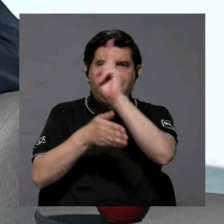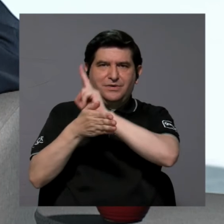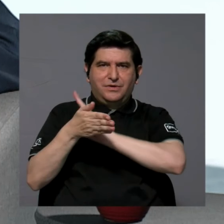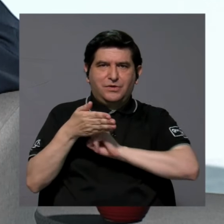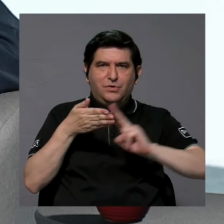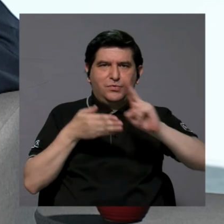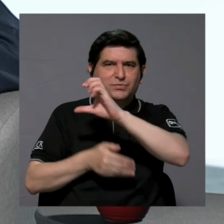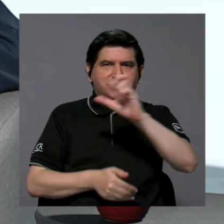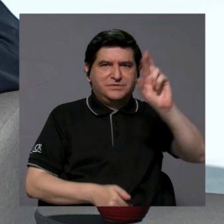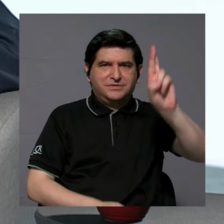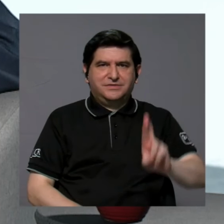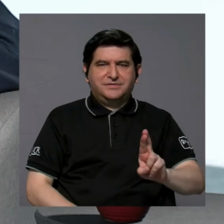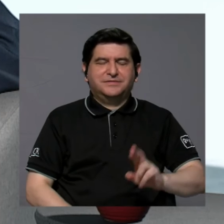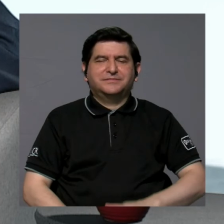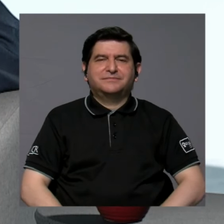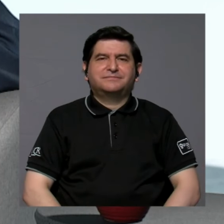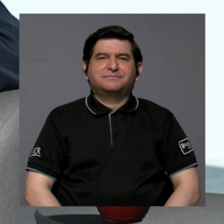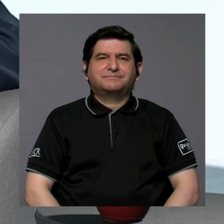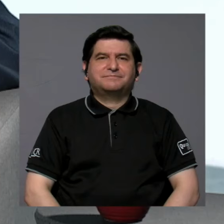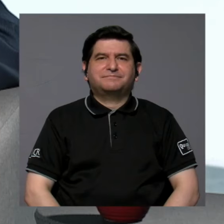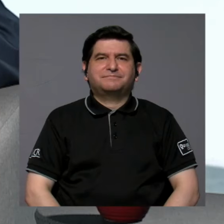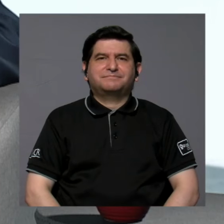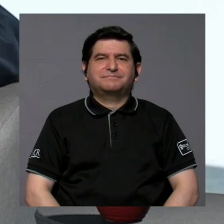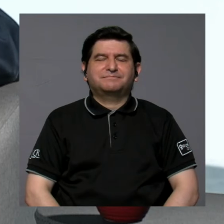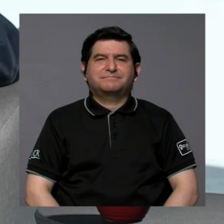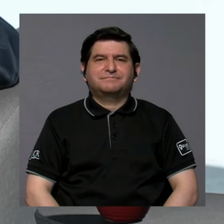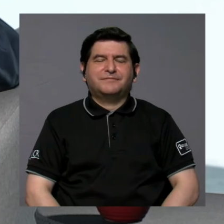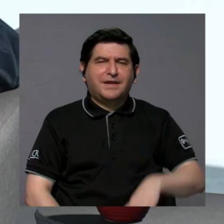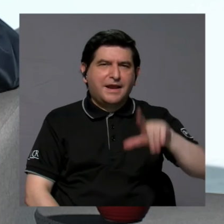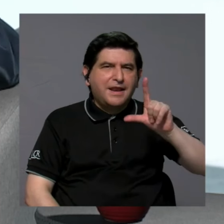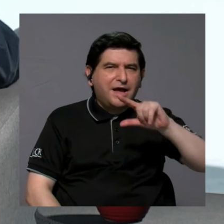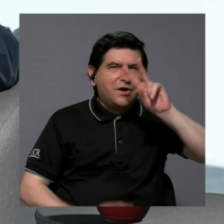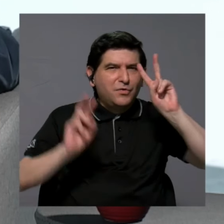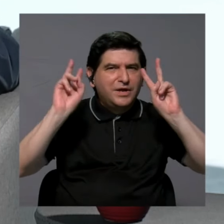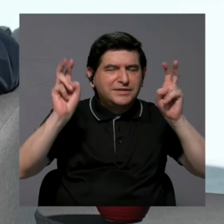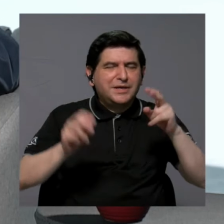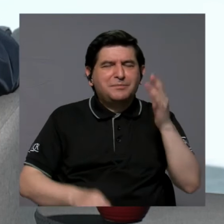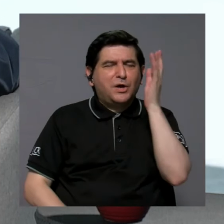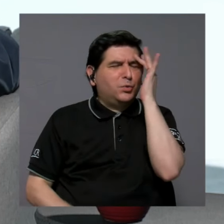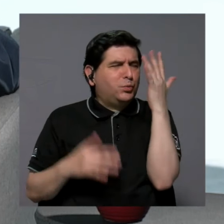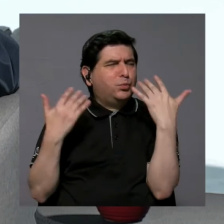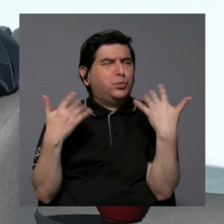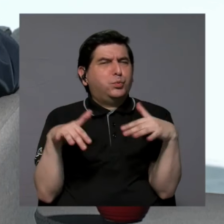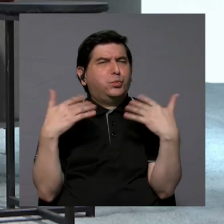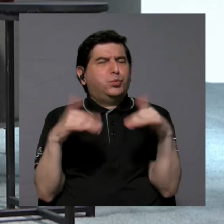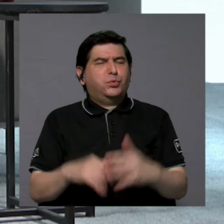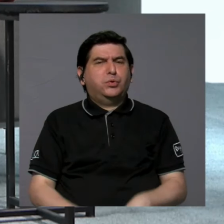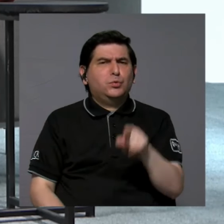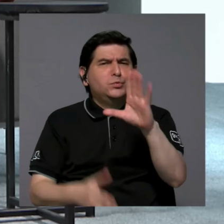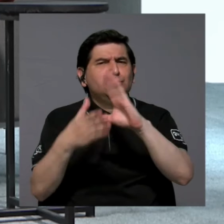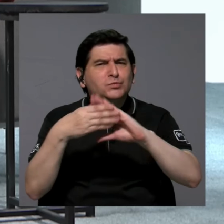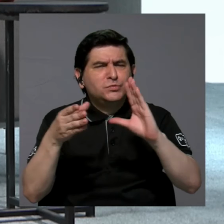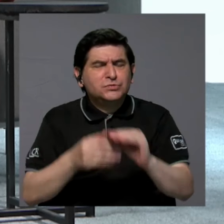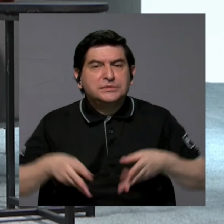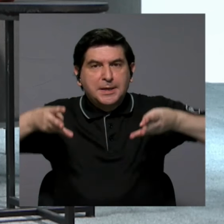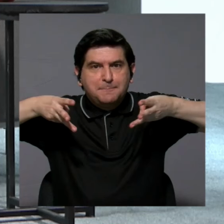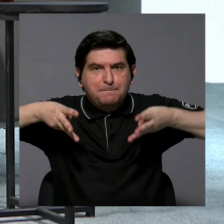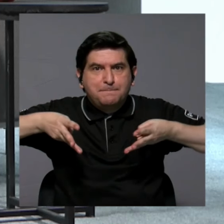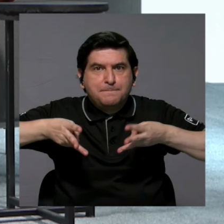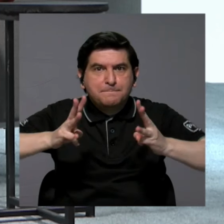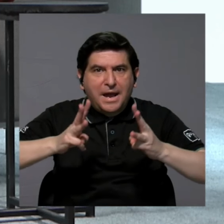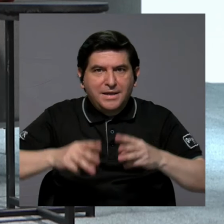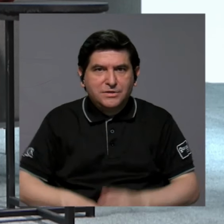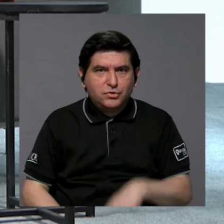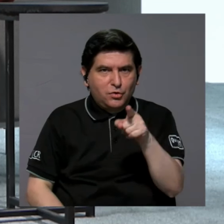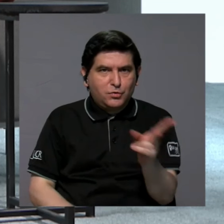de la Universidad de Costa Rica. Laura, un tema que nos preocupa muchísimo. Coméntenos la